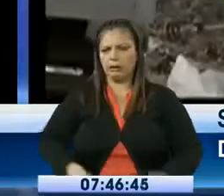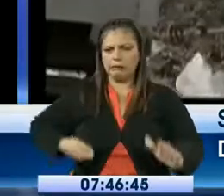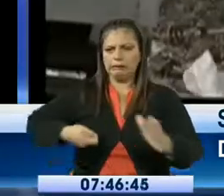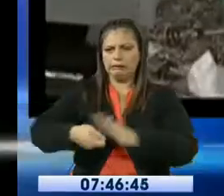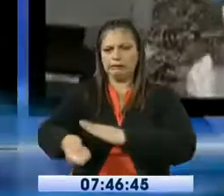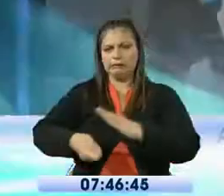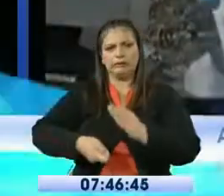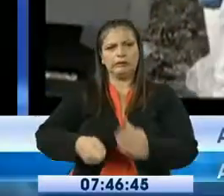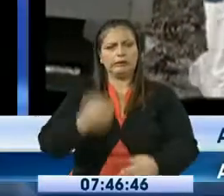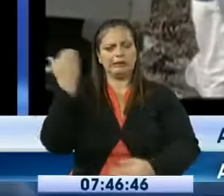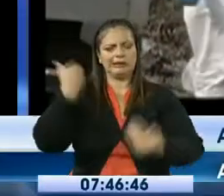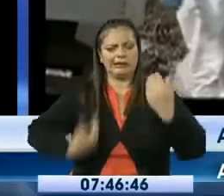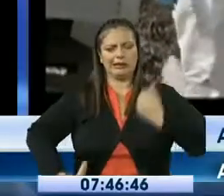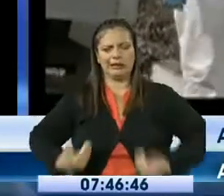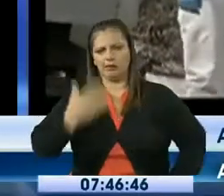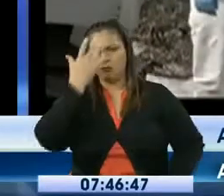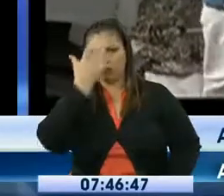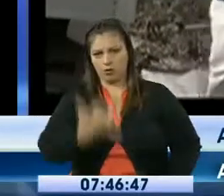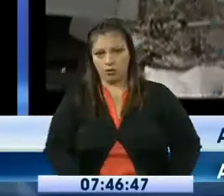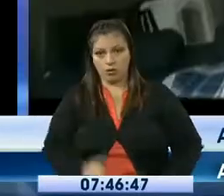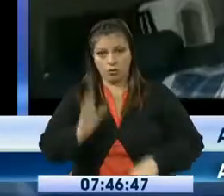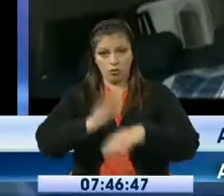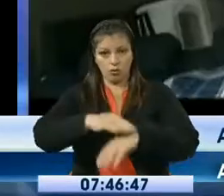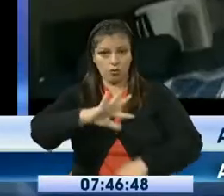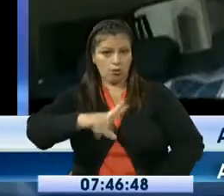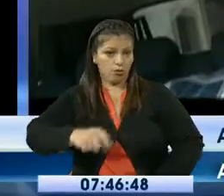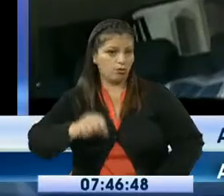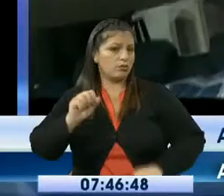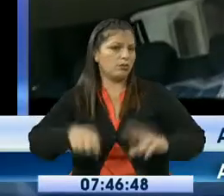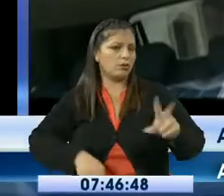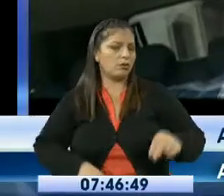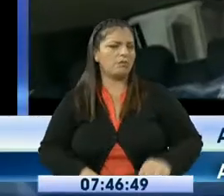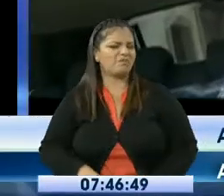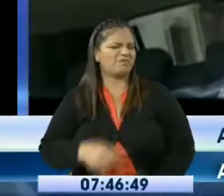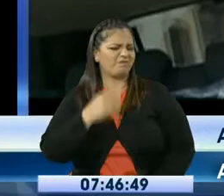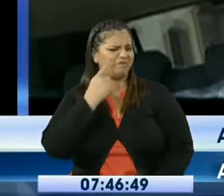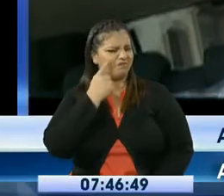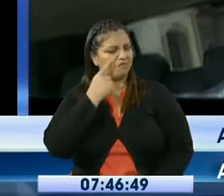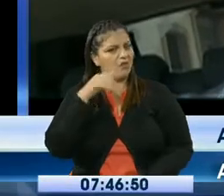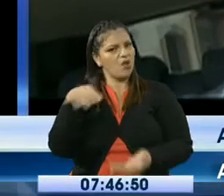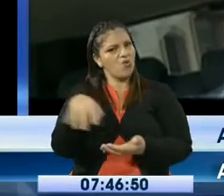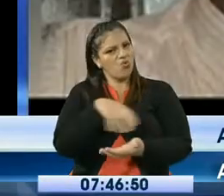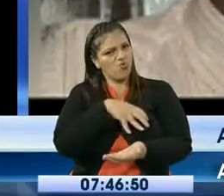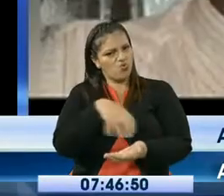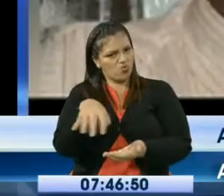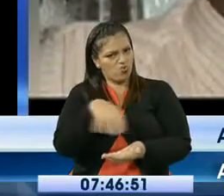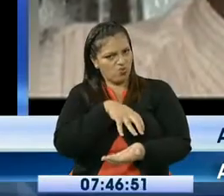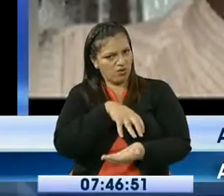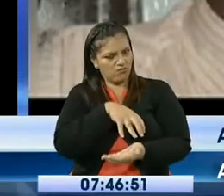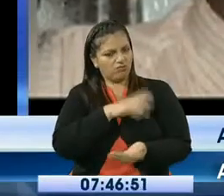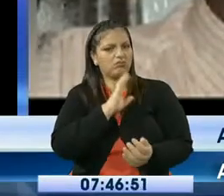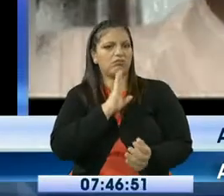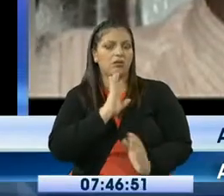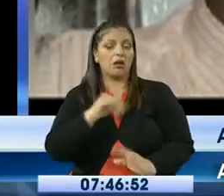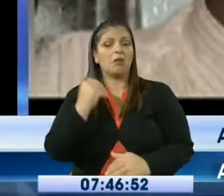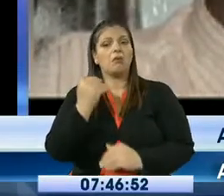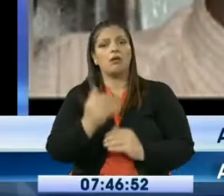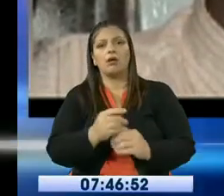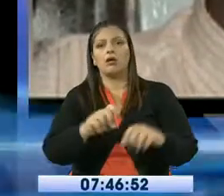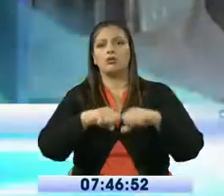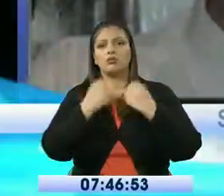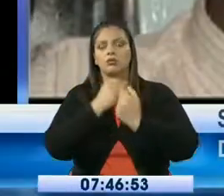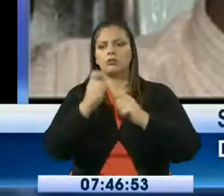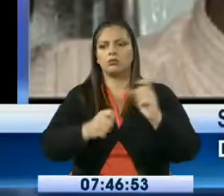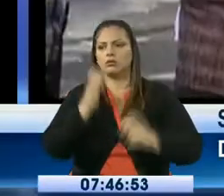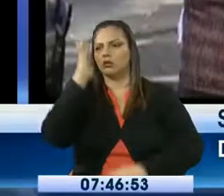que demanda mucha insidia. Entenderá que el resultado final es algo que, la verdad, la sociedad la alarma. Y